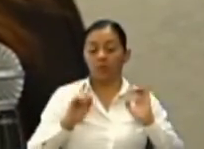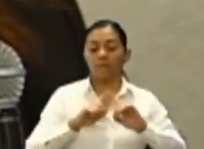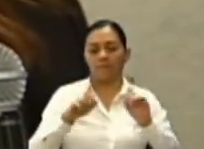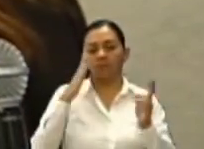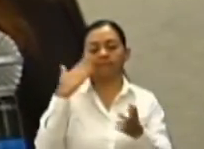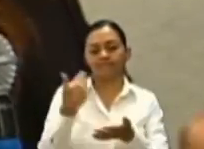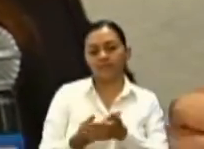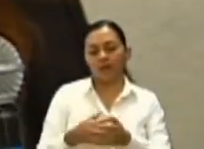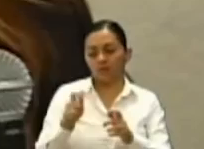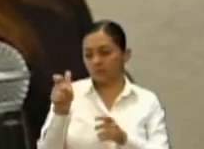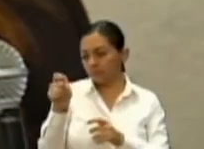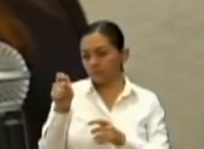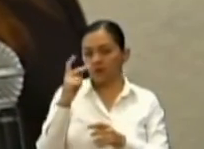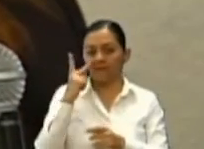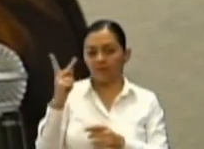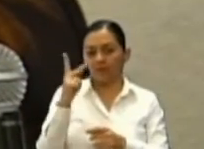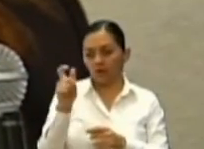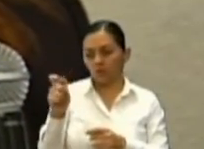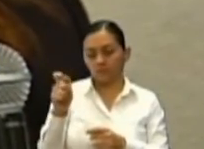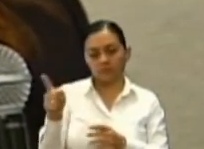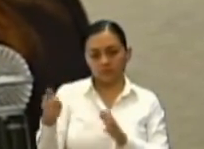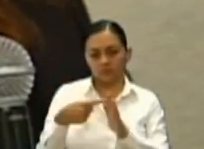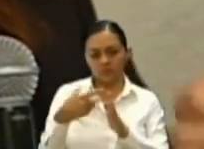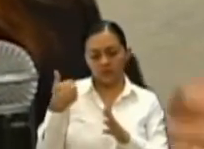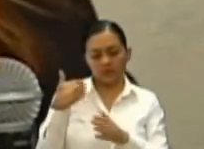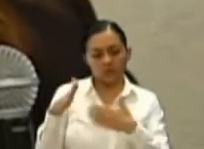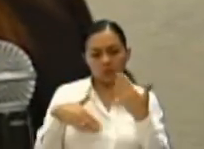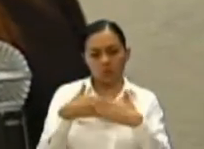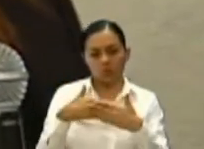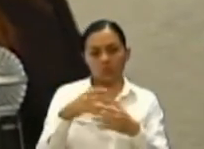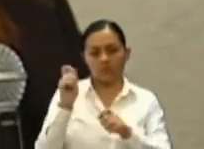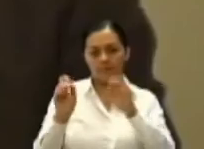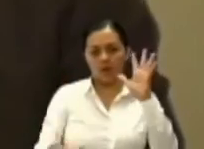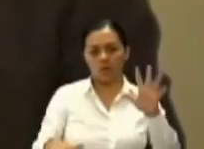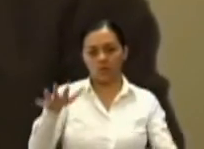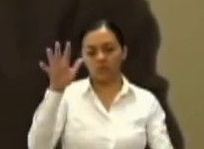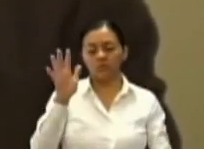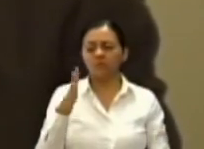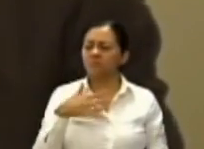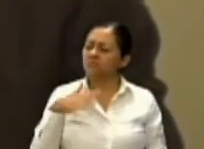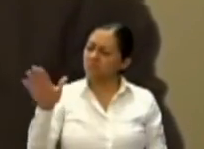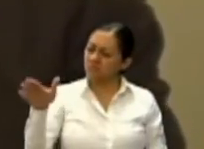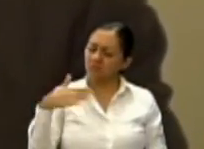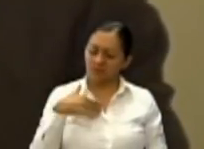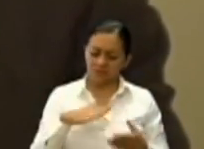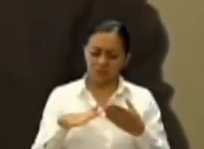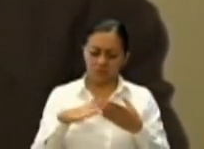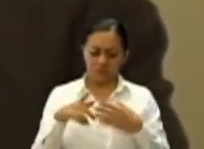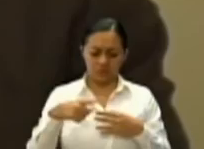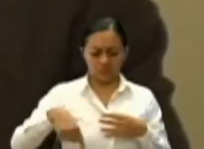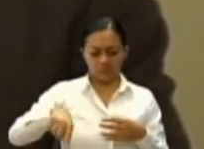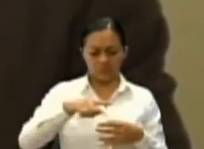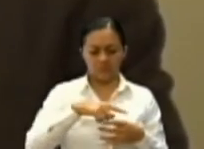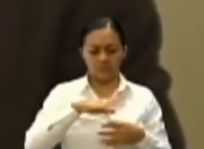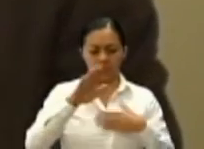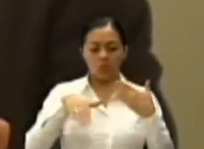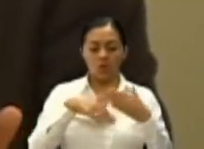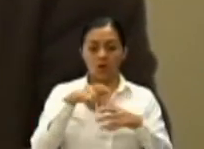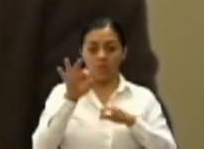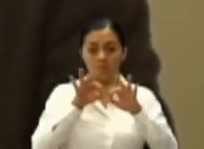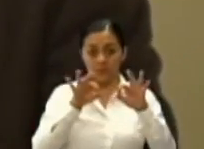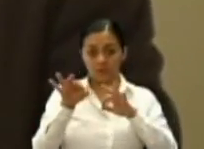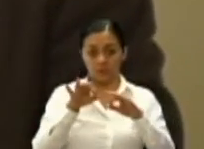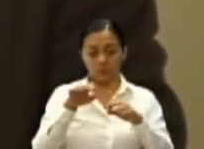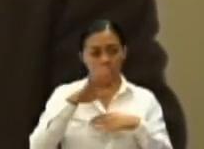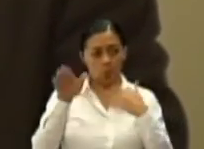evidencias de cómo le quitaron la moto al policía presidente y quemaron la mondiale yo creo que un país civilizado no hay que dar explicación al respecto y